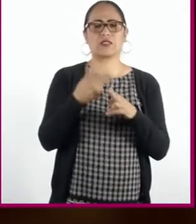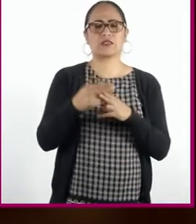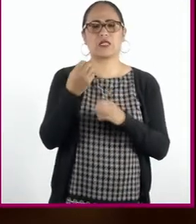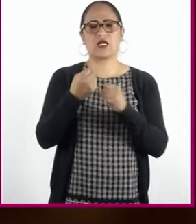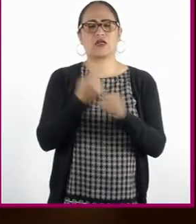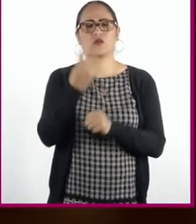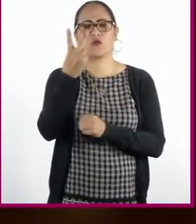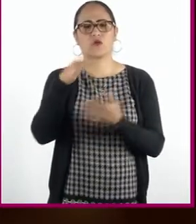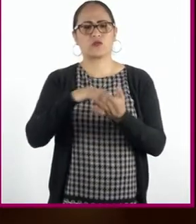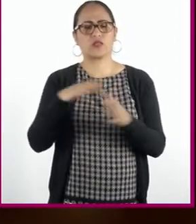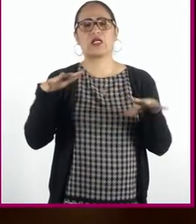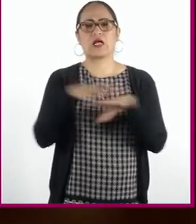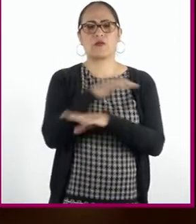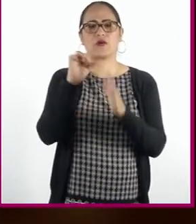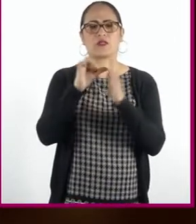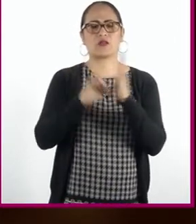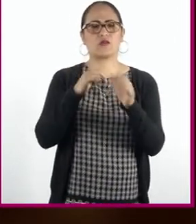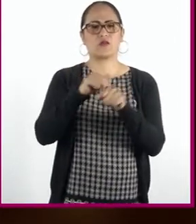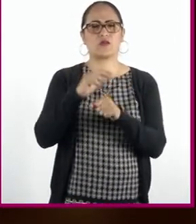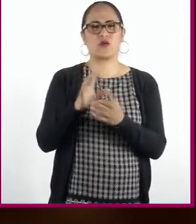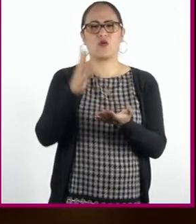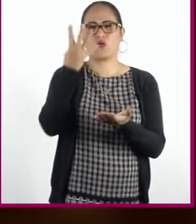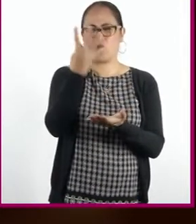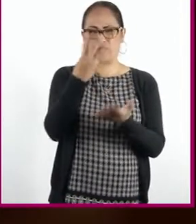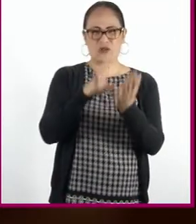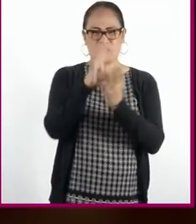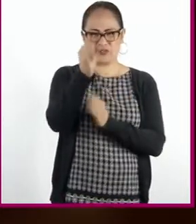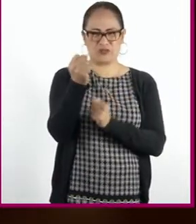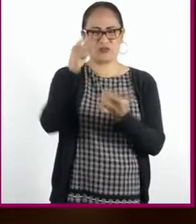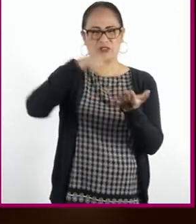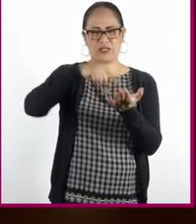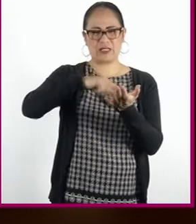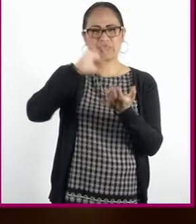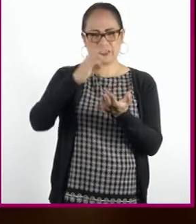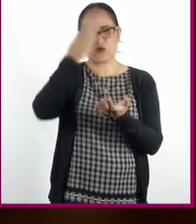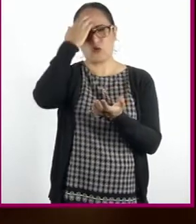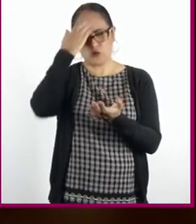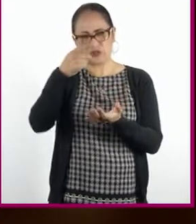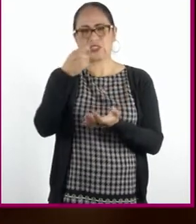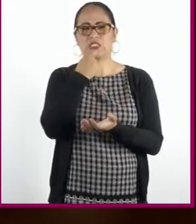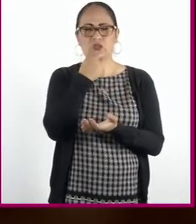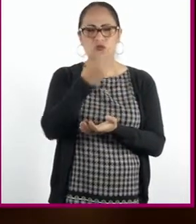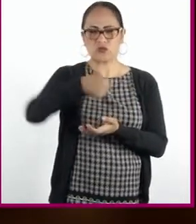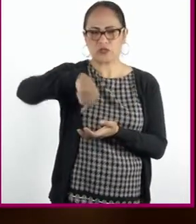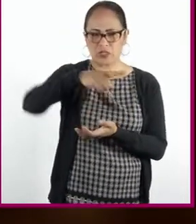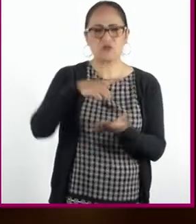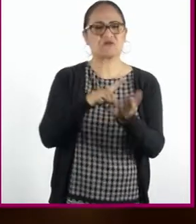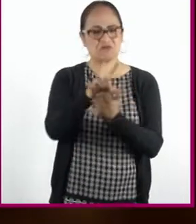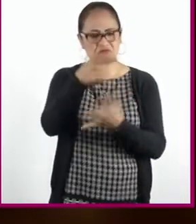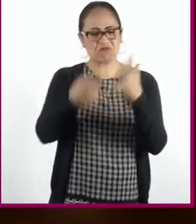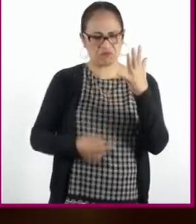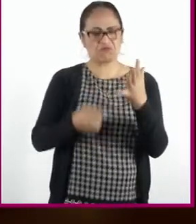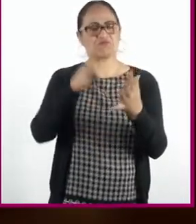que se modifica el artículo 4 constitucional en el que se reconocen los derechos de los niños. Con esta reforma, se publica